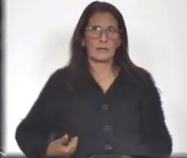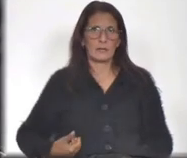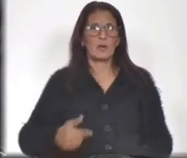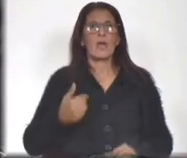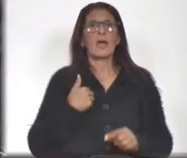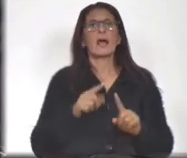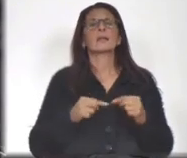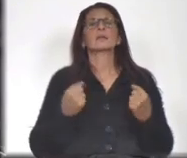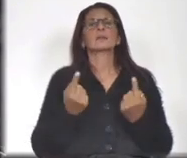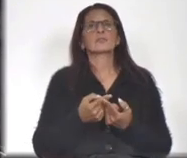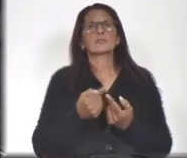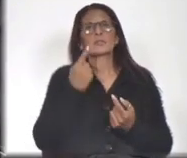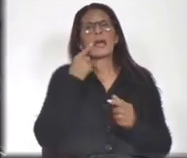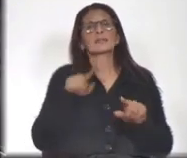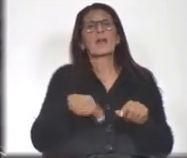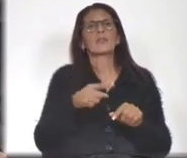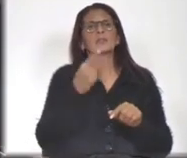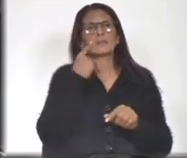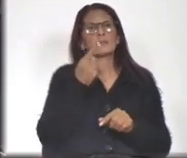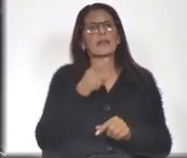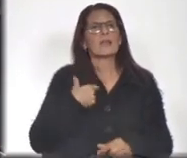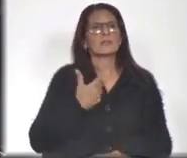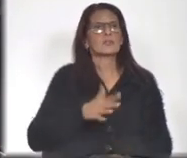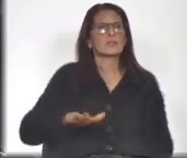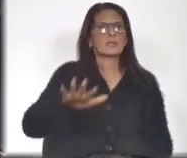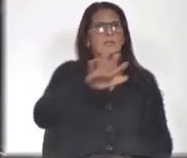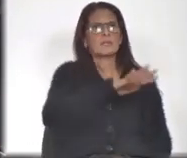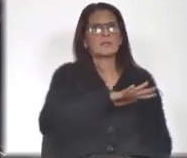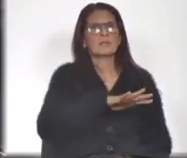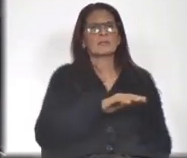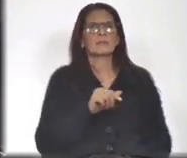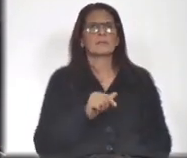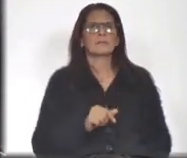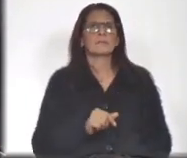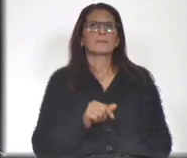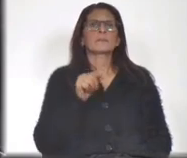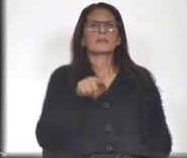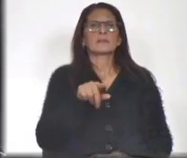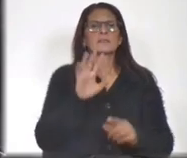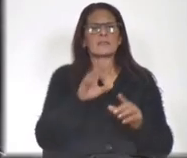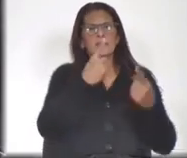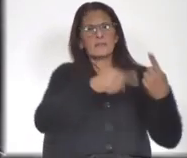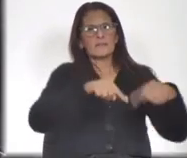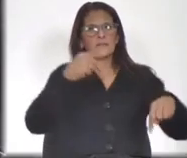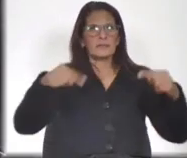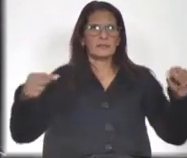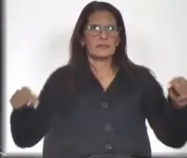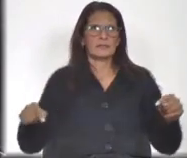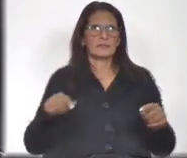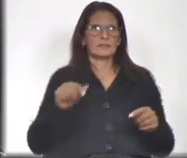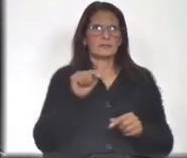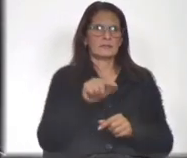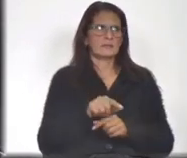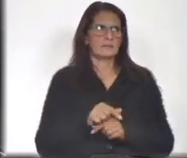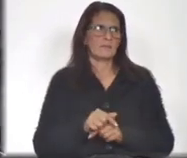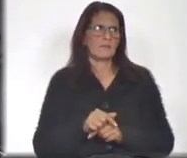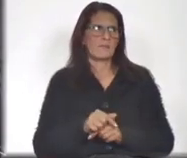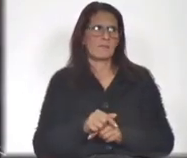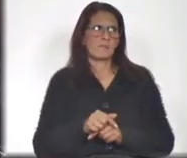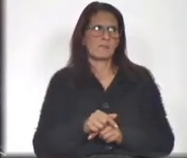nosotros queremos hasta dónde debe ir la sociedad. O sea que no es un tema de ofenderse, es un tema de concesiones distintas que existen.